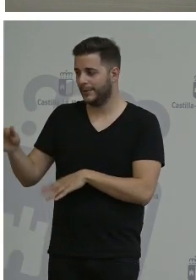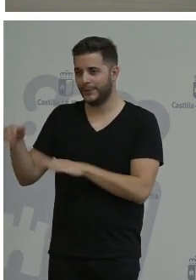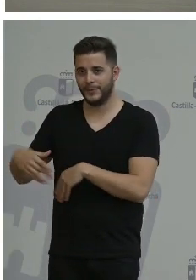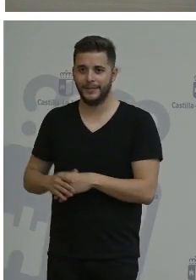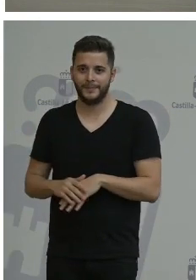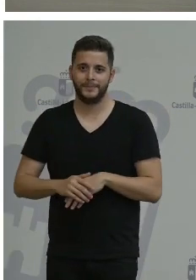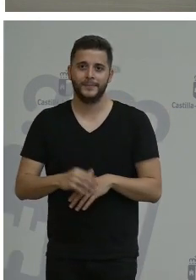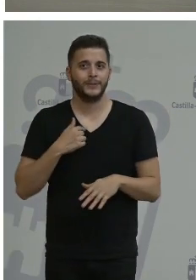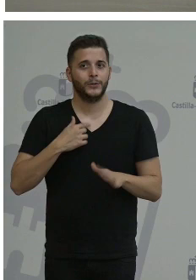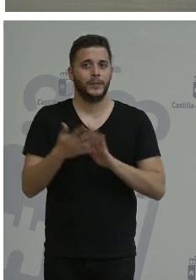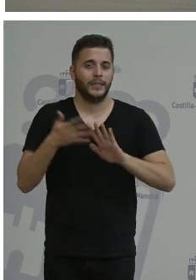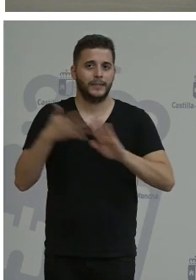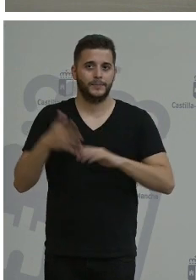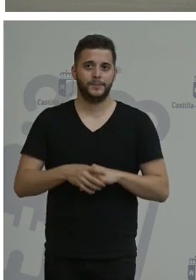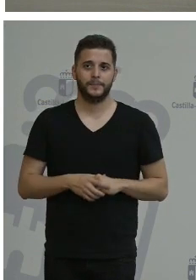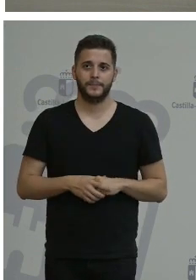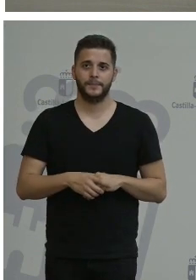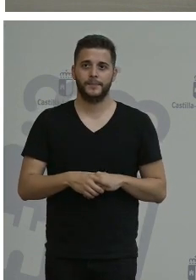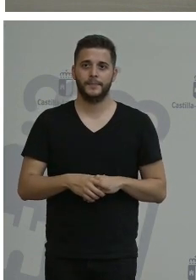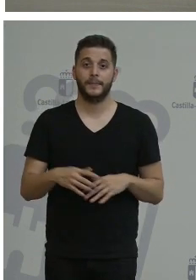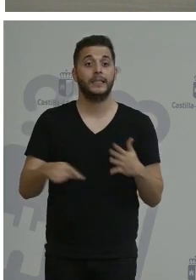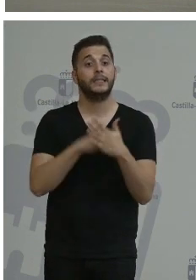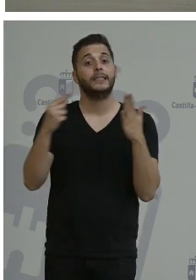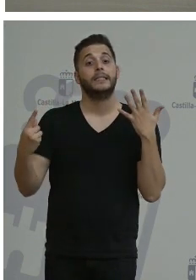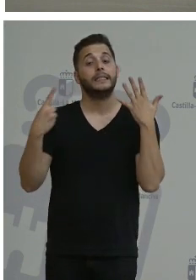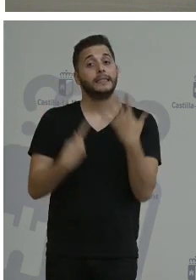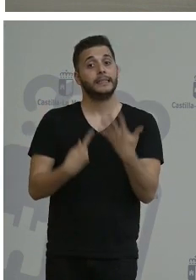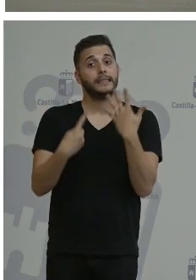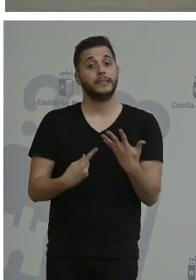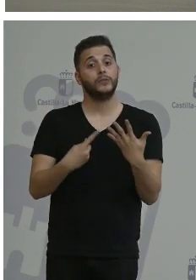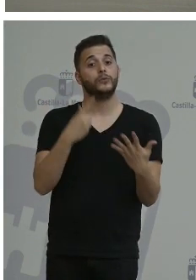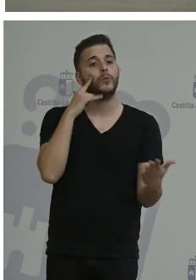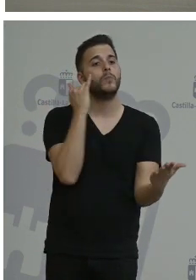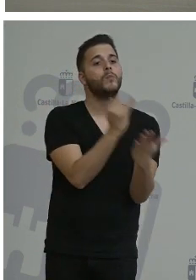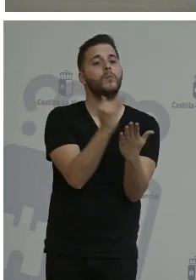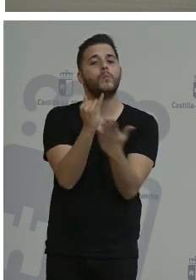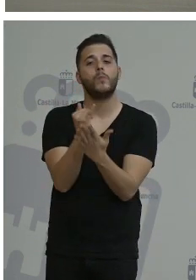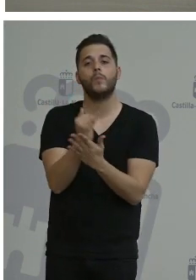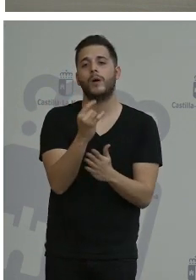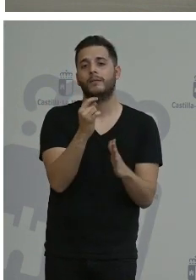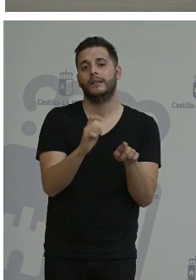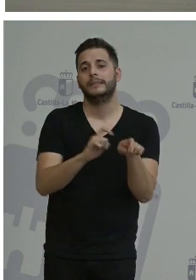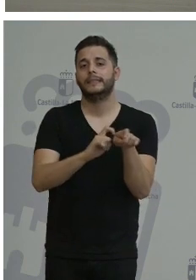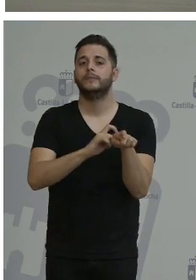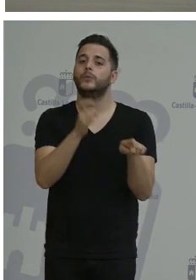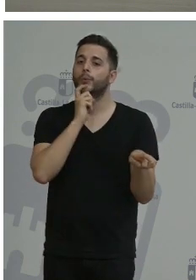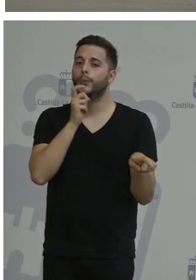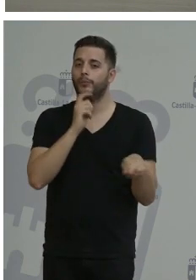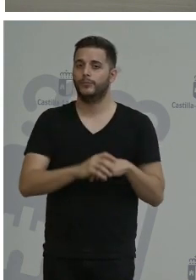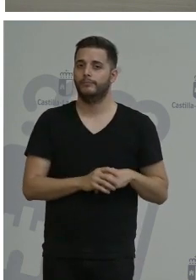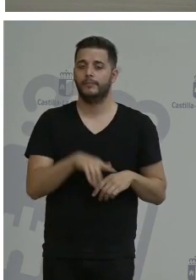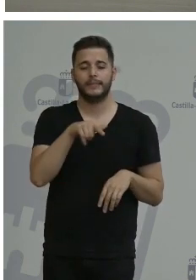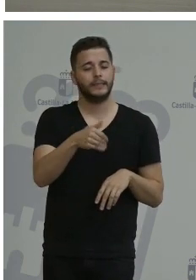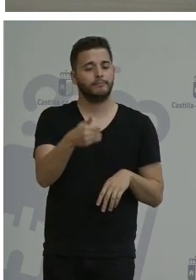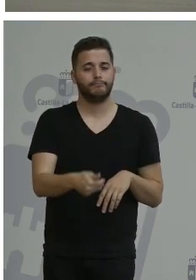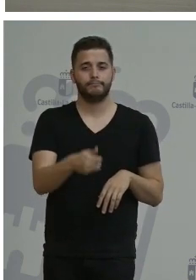Voy a ir rápido. El sexto punto es qué tipo de prueba vamos a realizar. Bueno, aquí la clave,